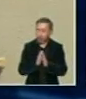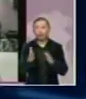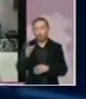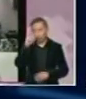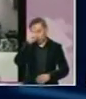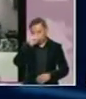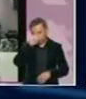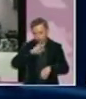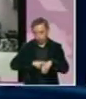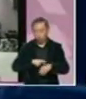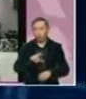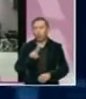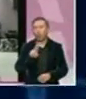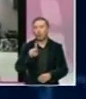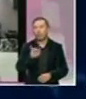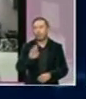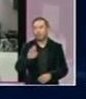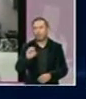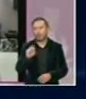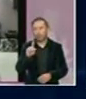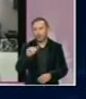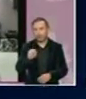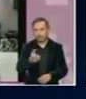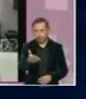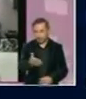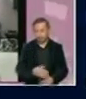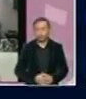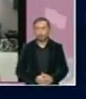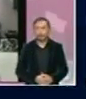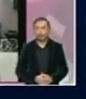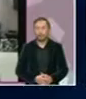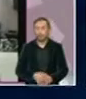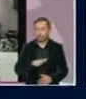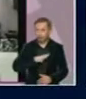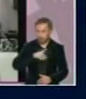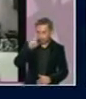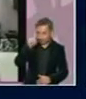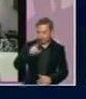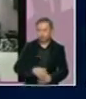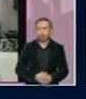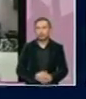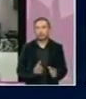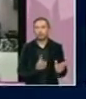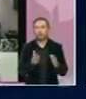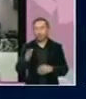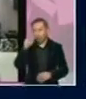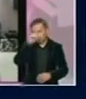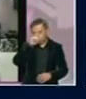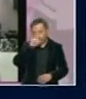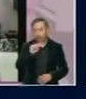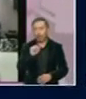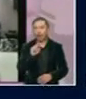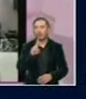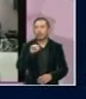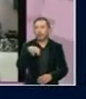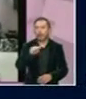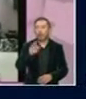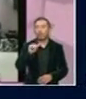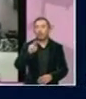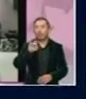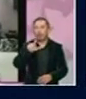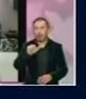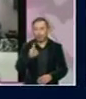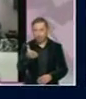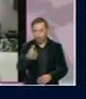pacto democrático, es ir a votar. Creo que no solamente en esta ocasión es un deber ciudadano, sino es una responsabilidad